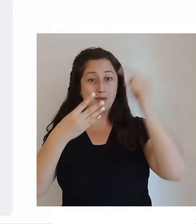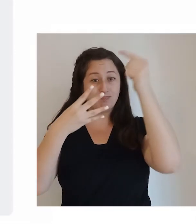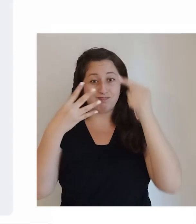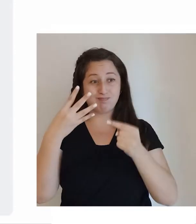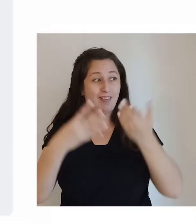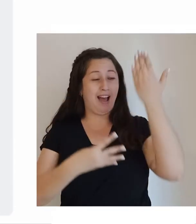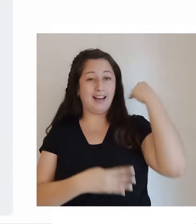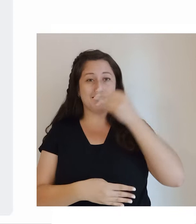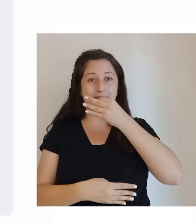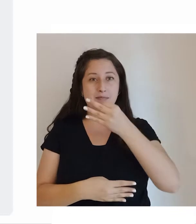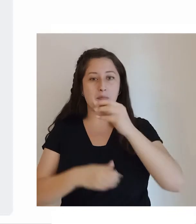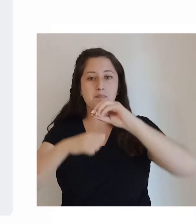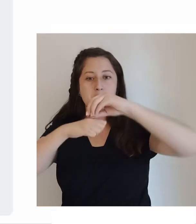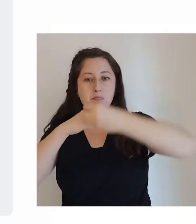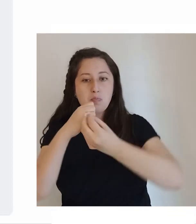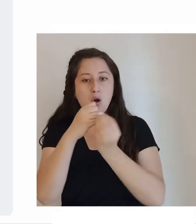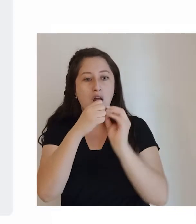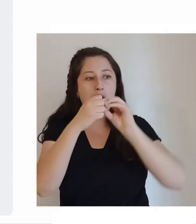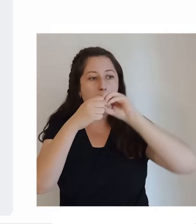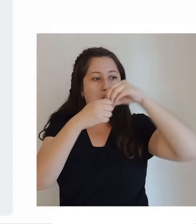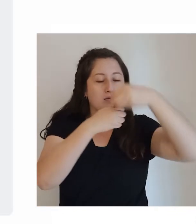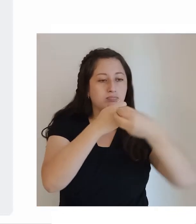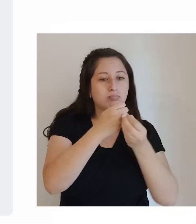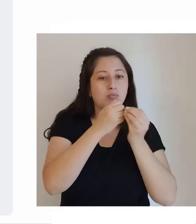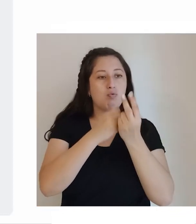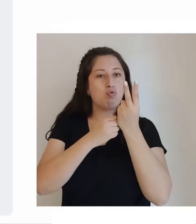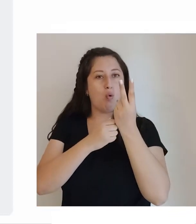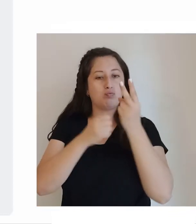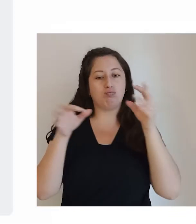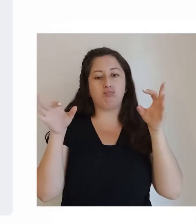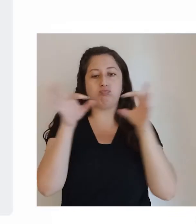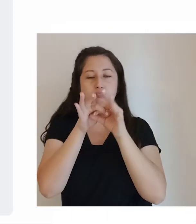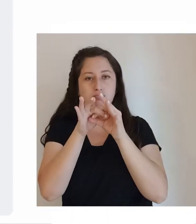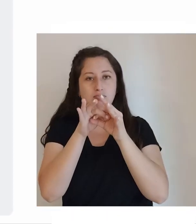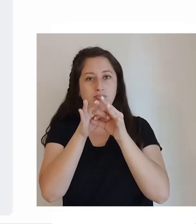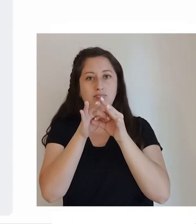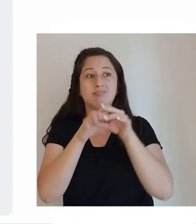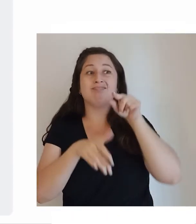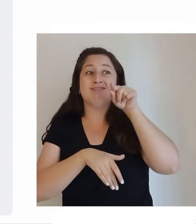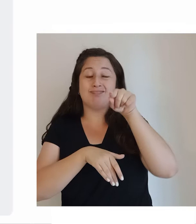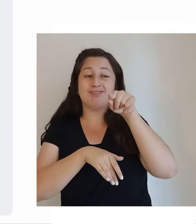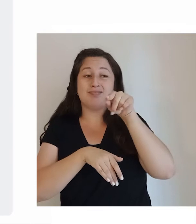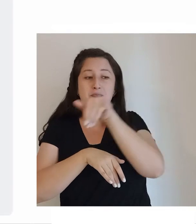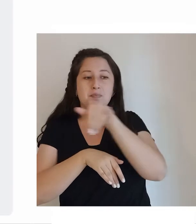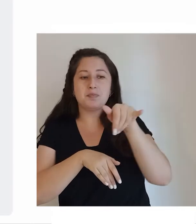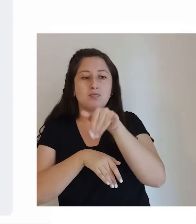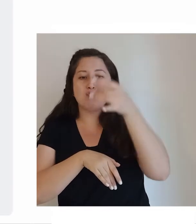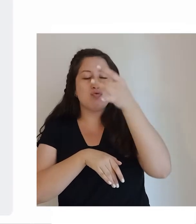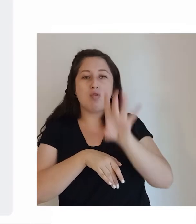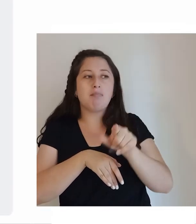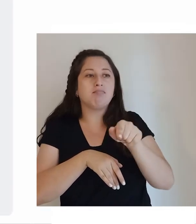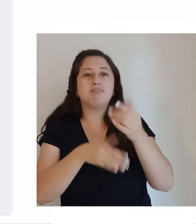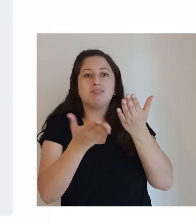anteriores, las moléculas estaban formadas por dos átomos. En este tipo de